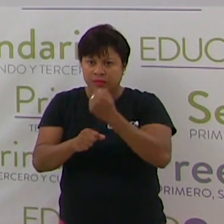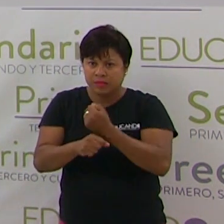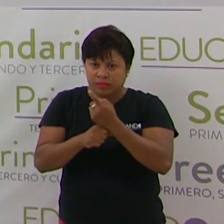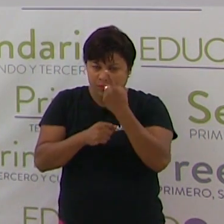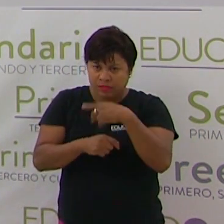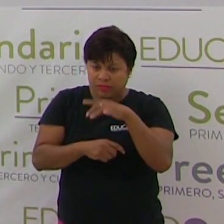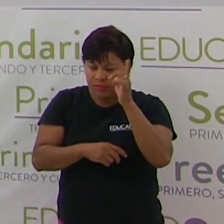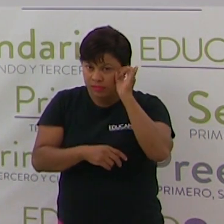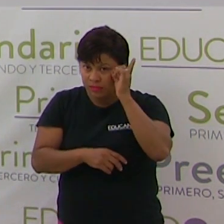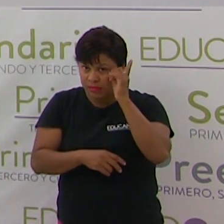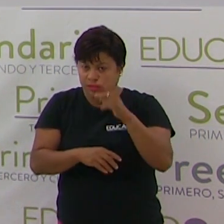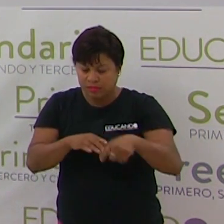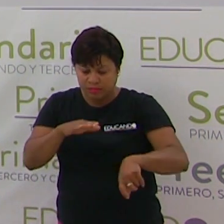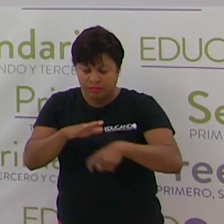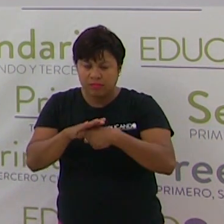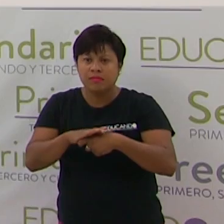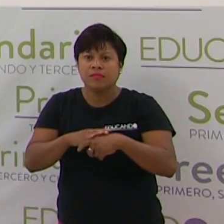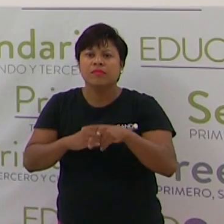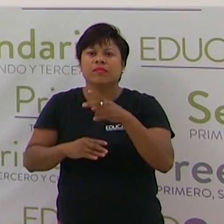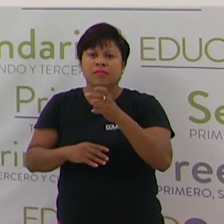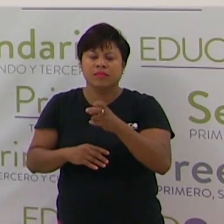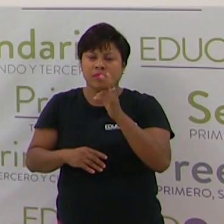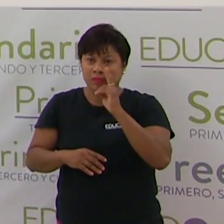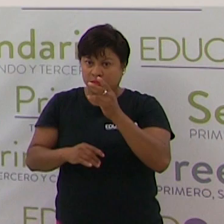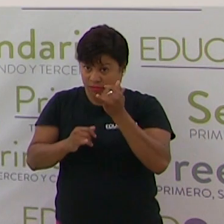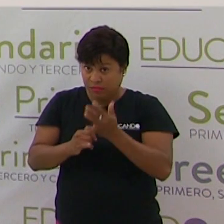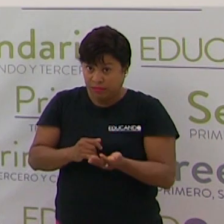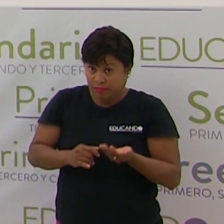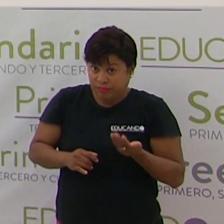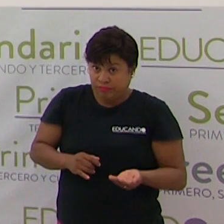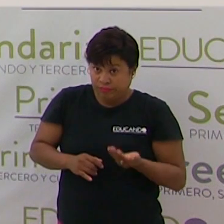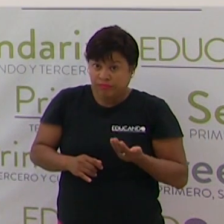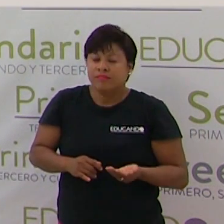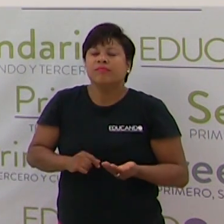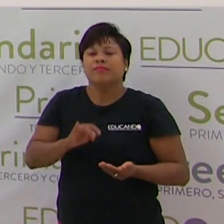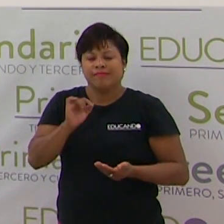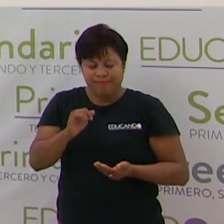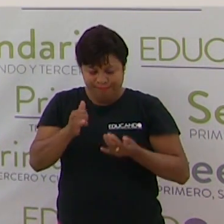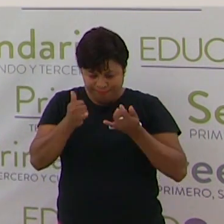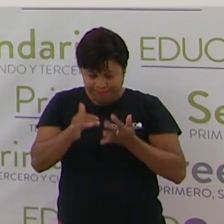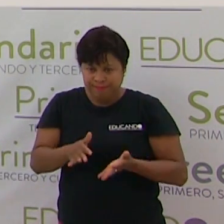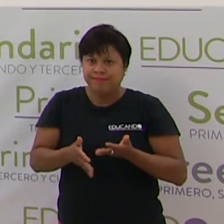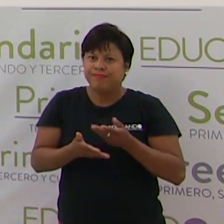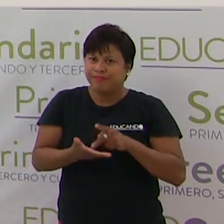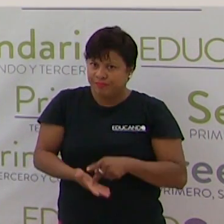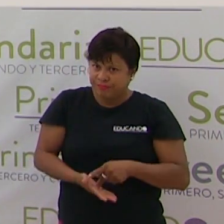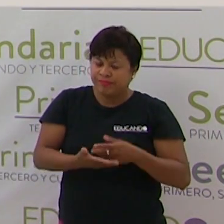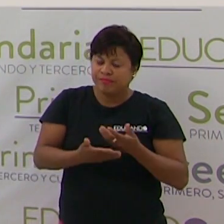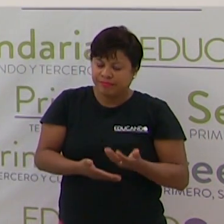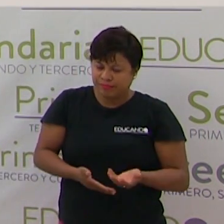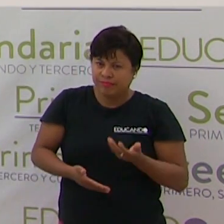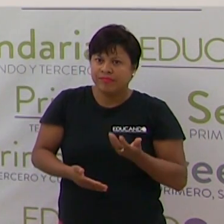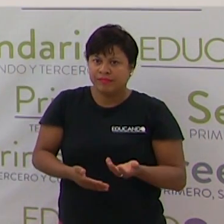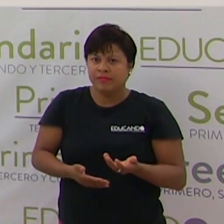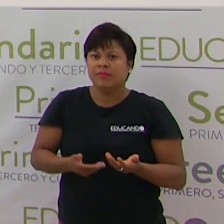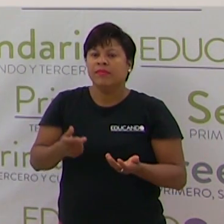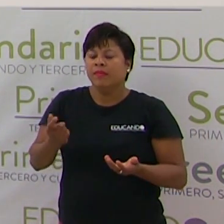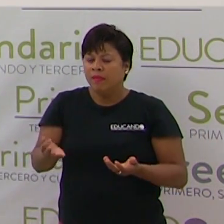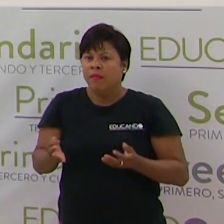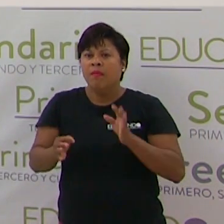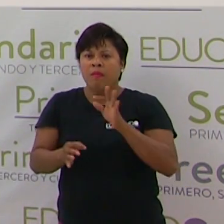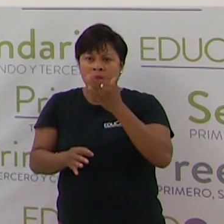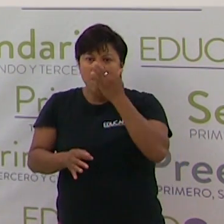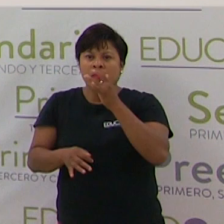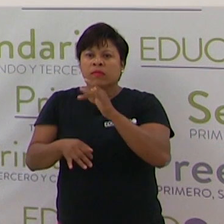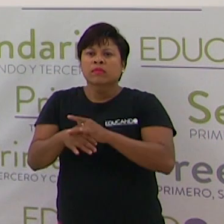caballos? ¿Qué tal está? ¿Está pesada o no está pesada? Está pesada, ¿verdad? Bien, si tú has tomado